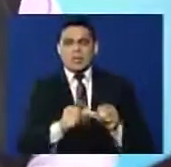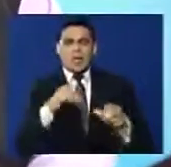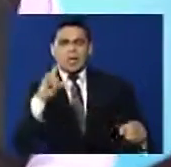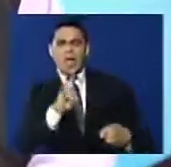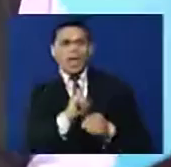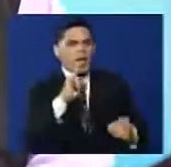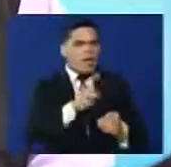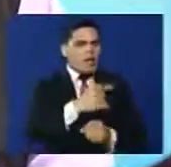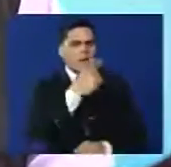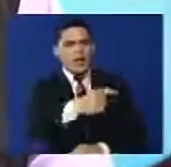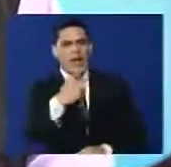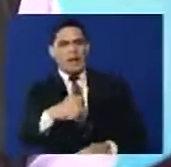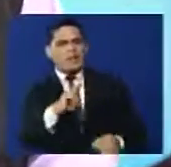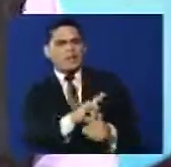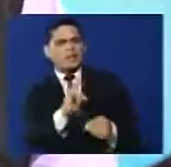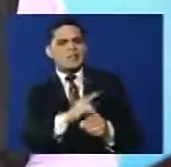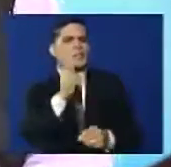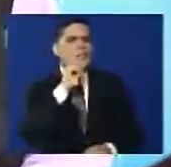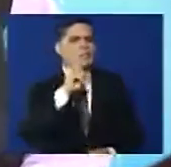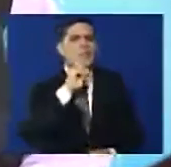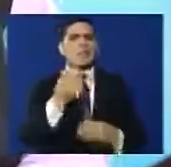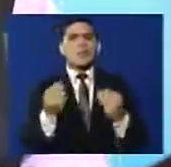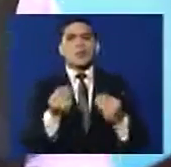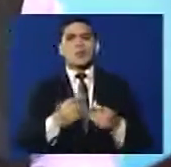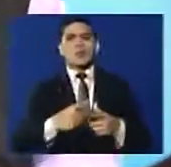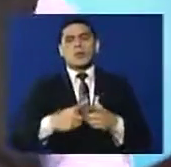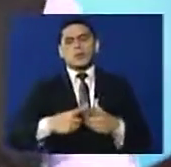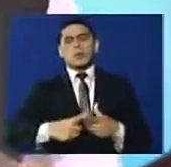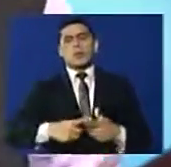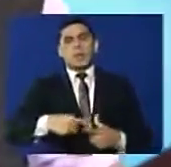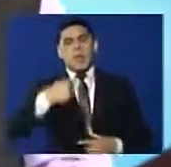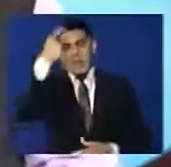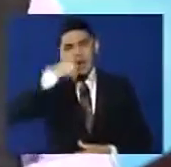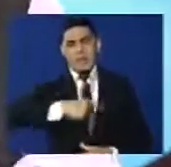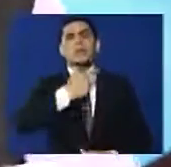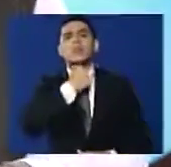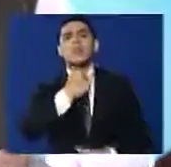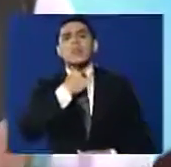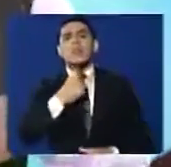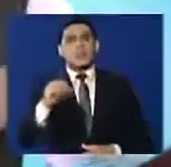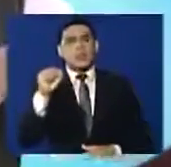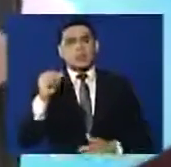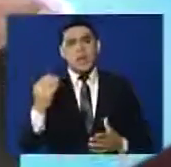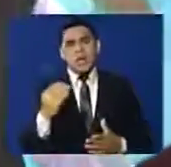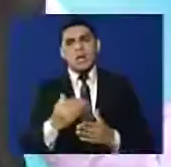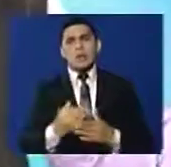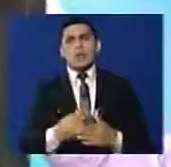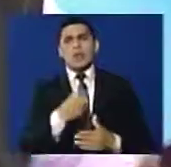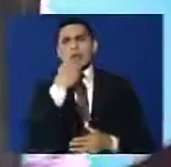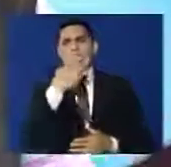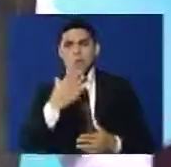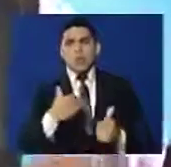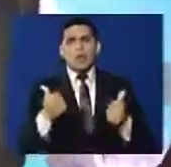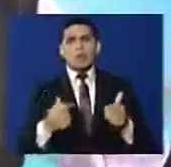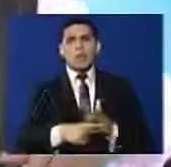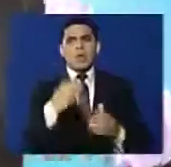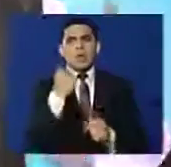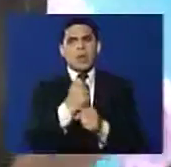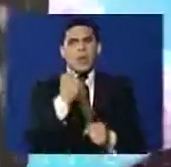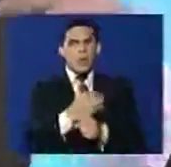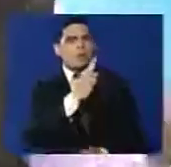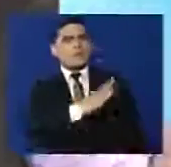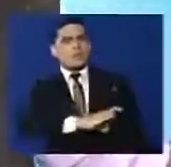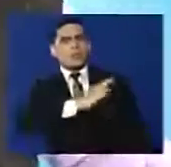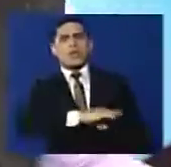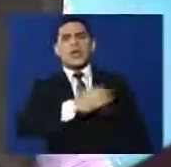mucha gente. Y el que crea en el socialismo tiene todo su derecho y es una cosa hermosísima. Y el trabajo social es una